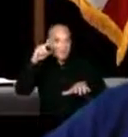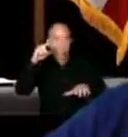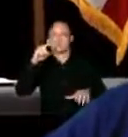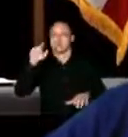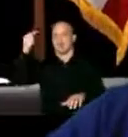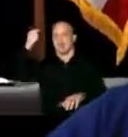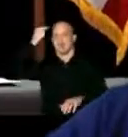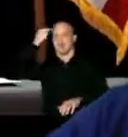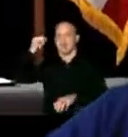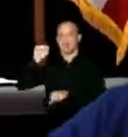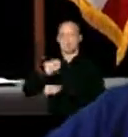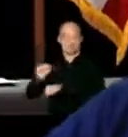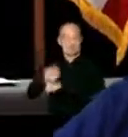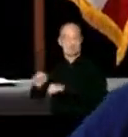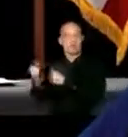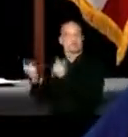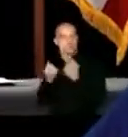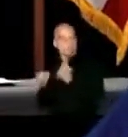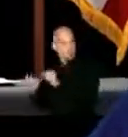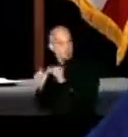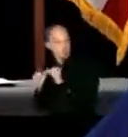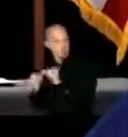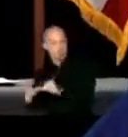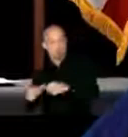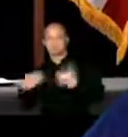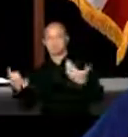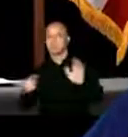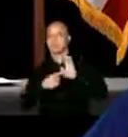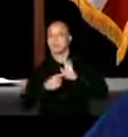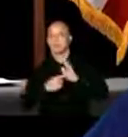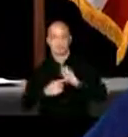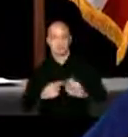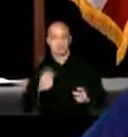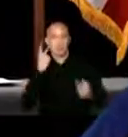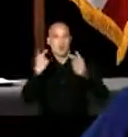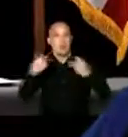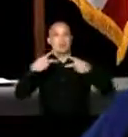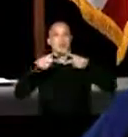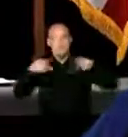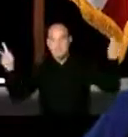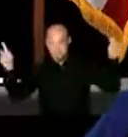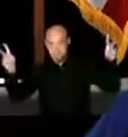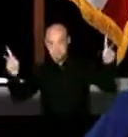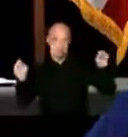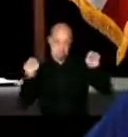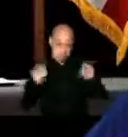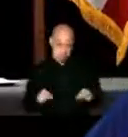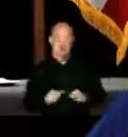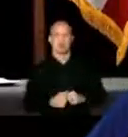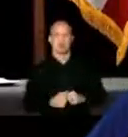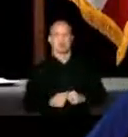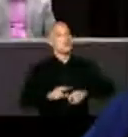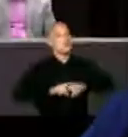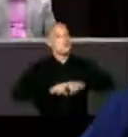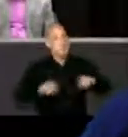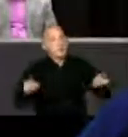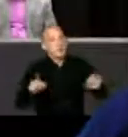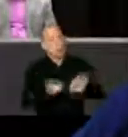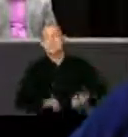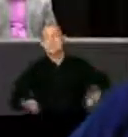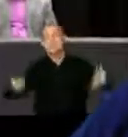para 25%. Los eventos religiosos, capacidad 25%. Oficinas administrativas solo